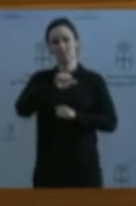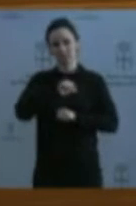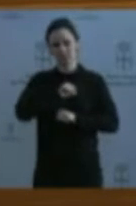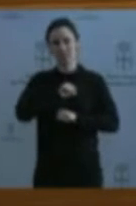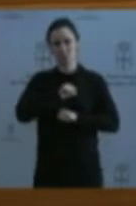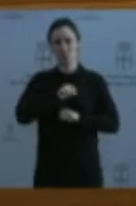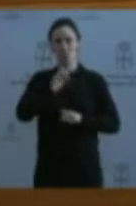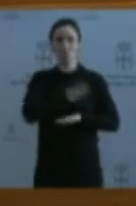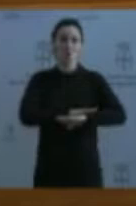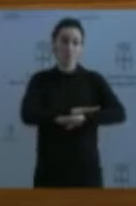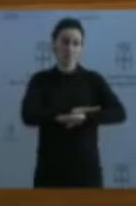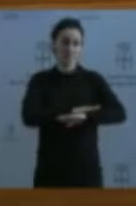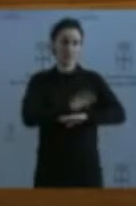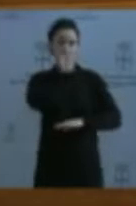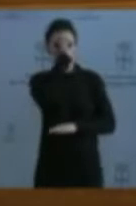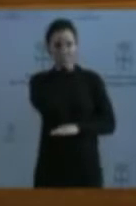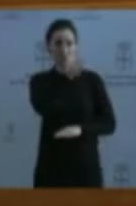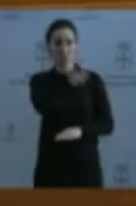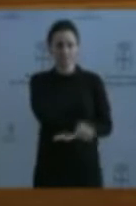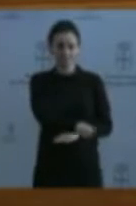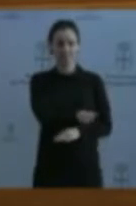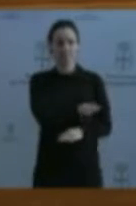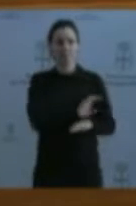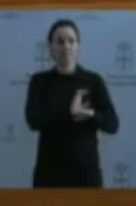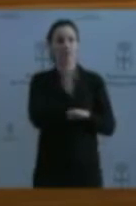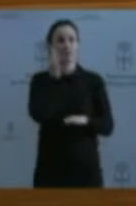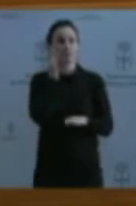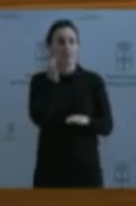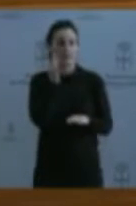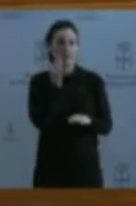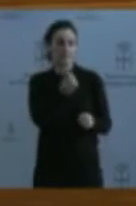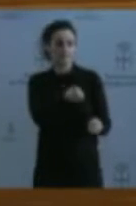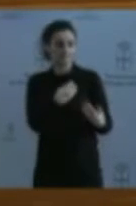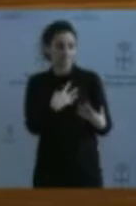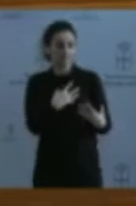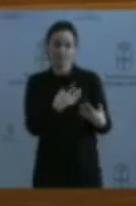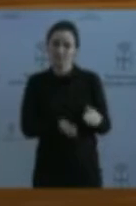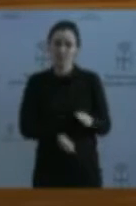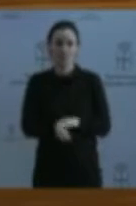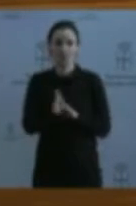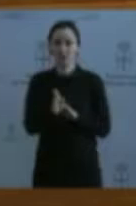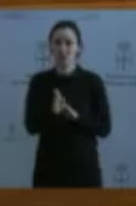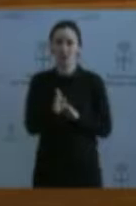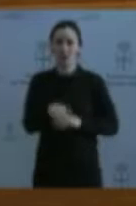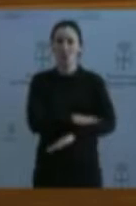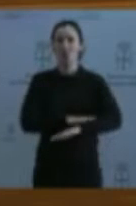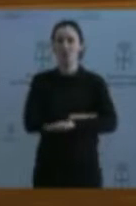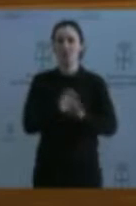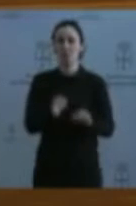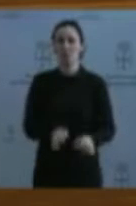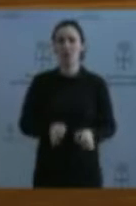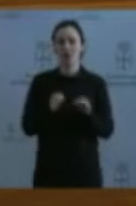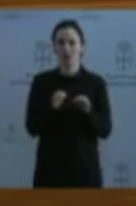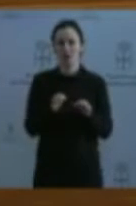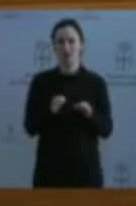su momento la consejera, pues que sea la postura que mantenga el Gobierno asturiano con respecto a la deslocalización propuesta